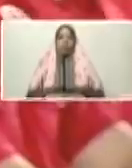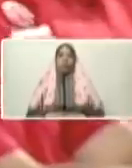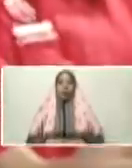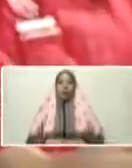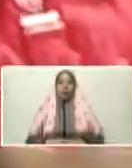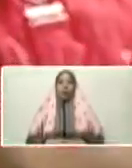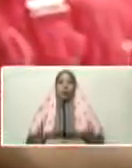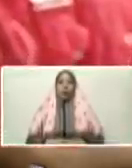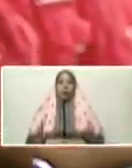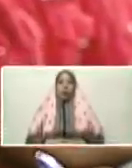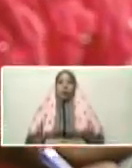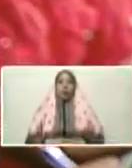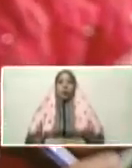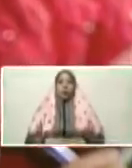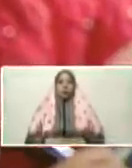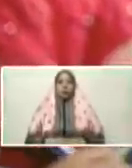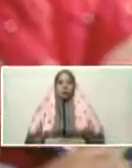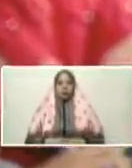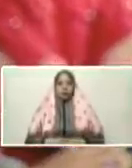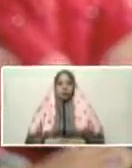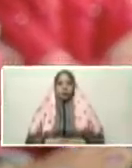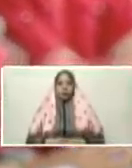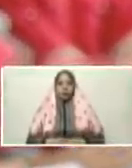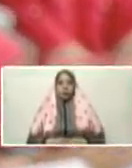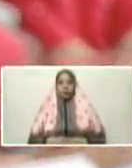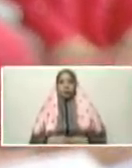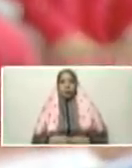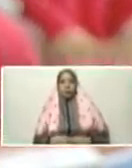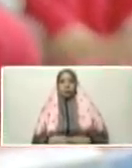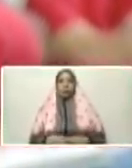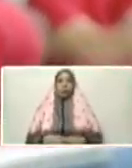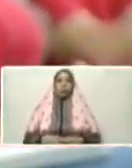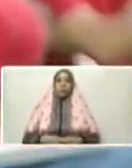está sometido